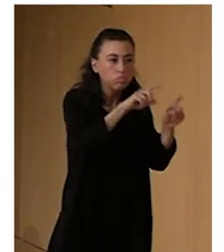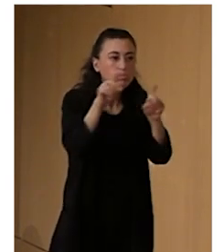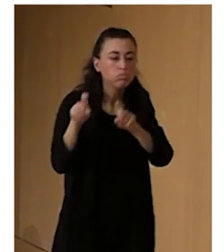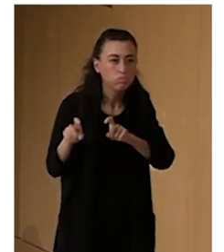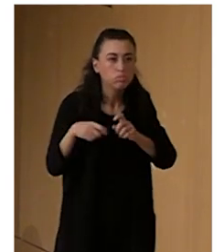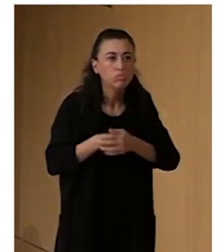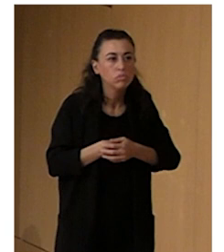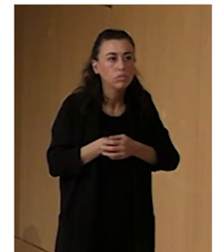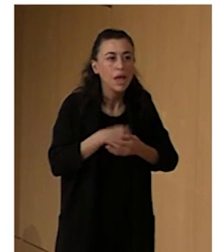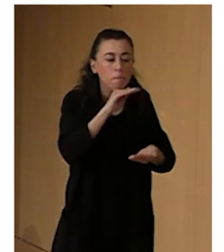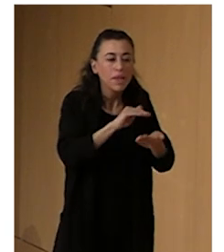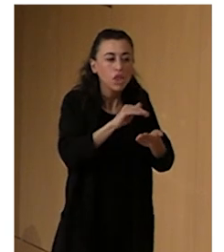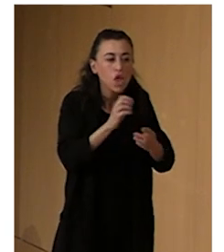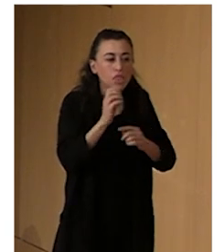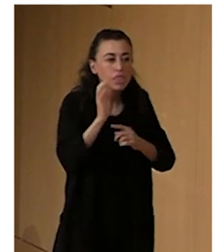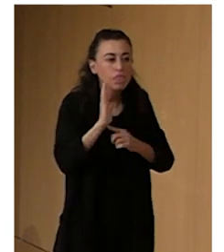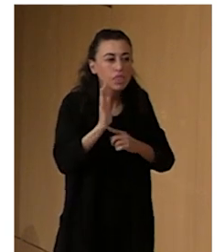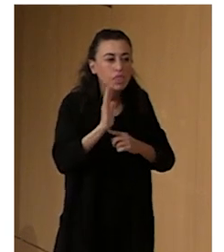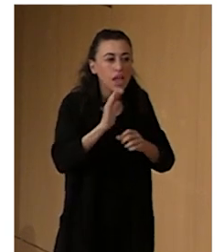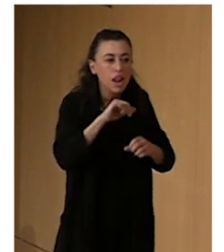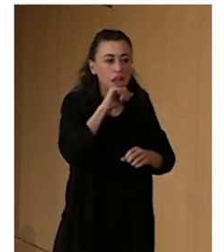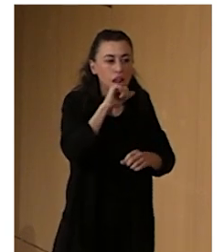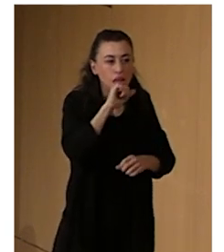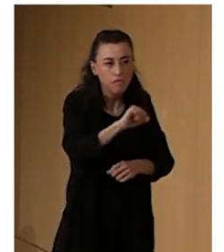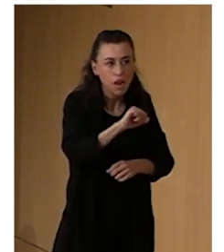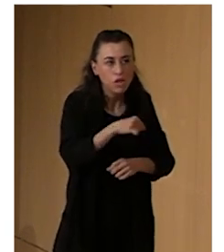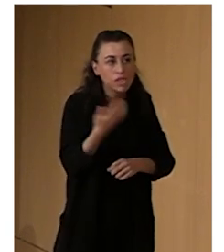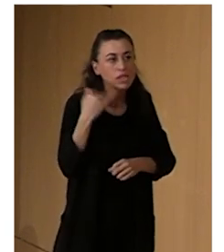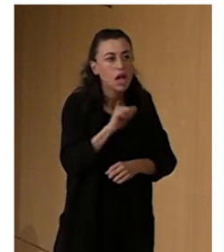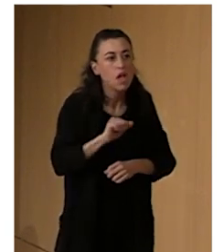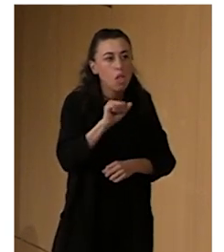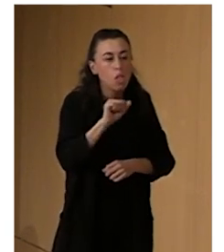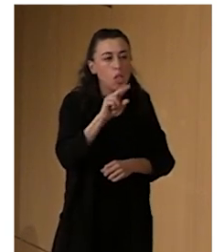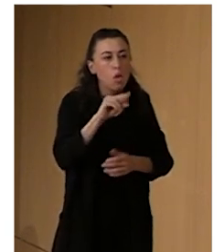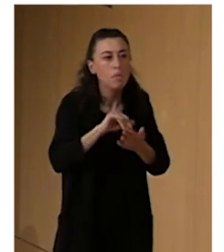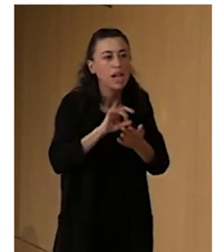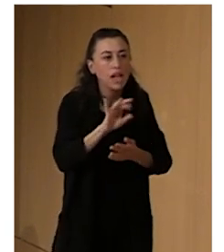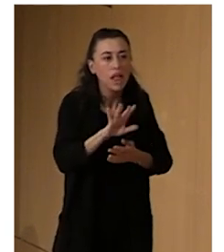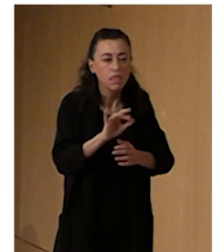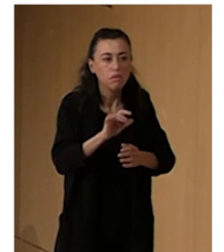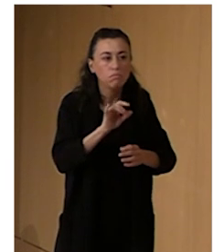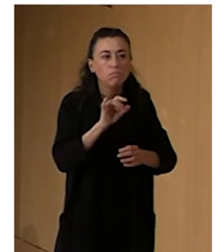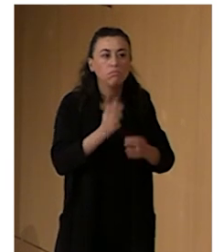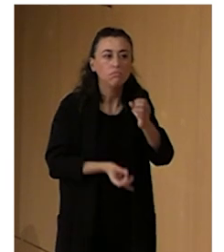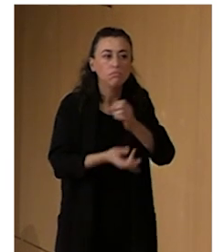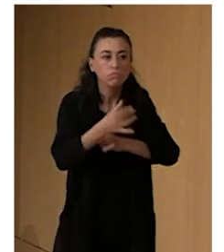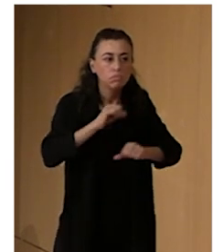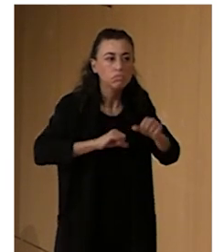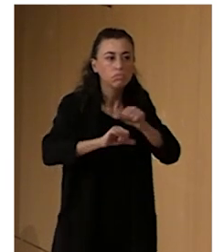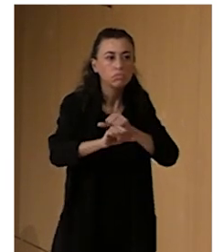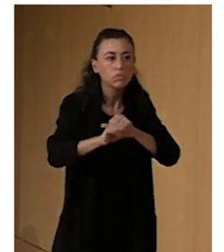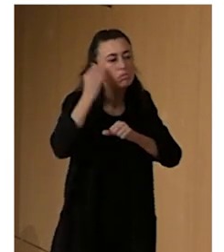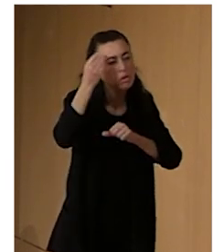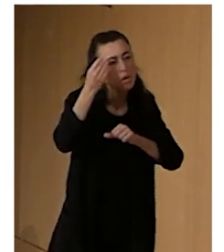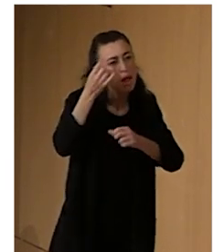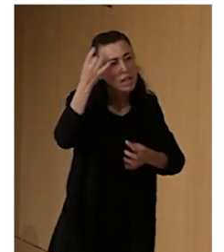eh comienza en el 2015 y se concibe como una actividad familiar que complete la actividad